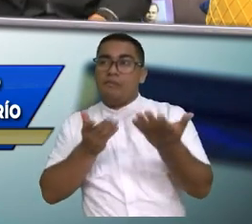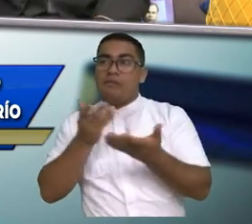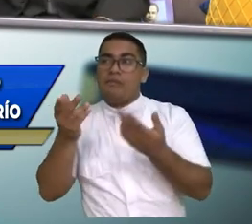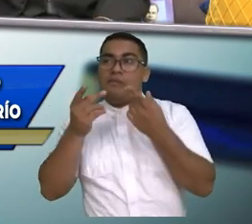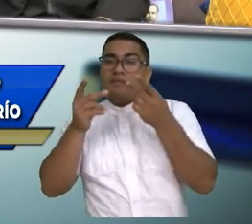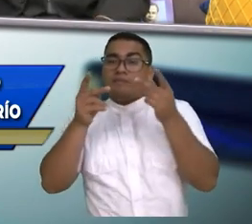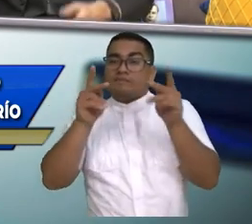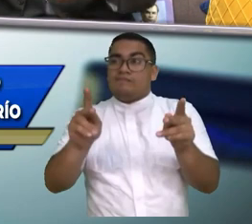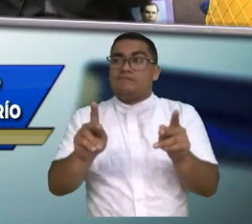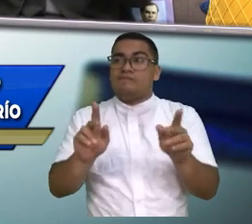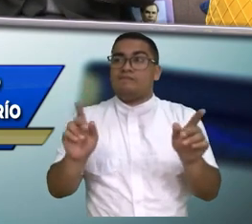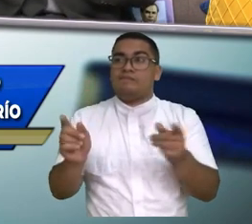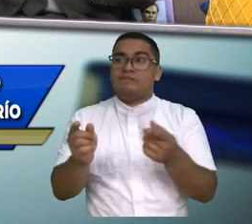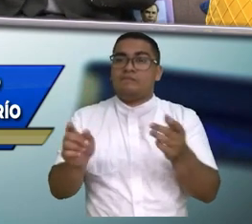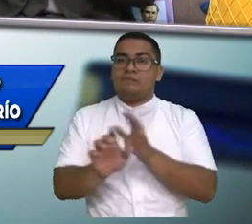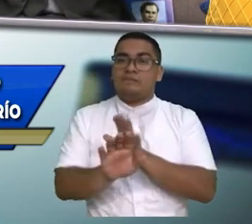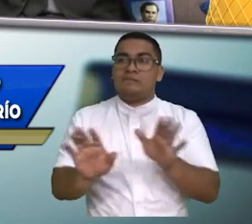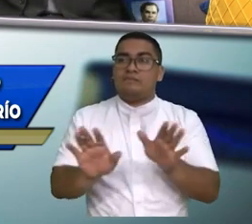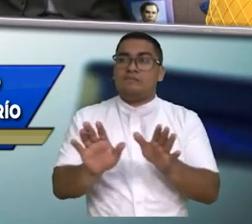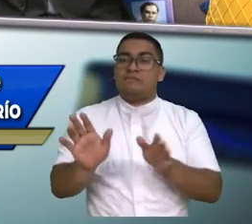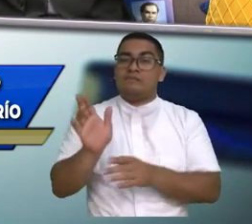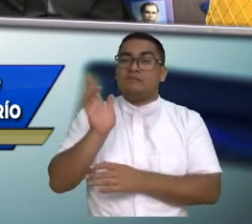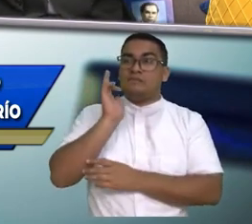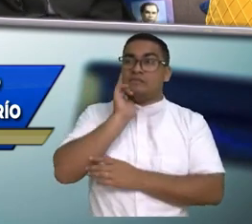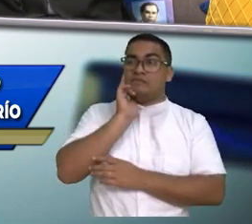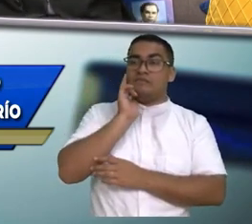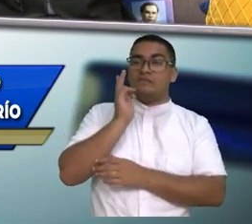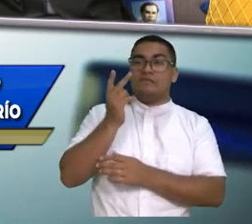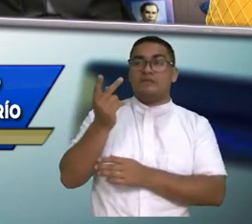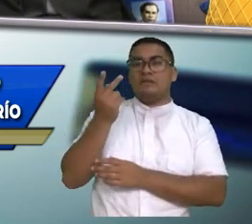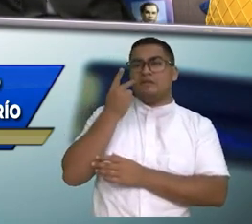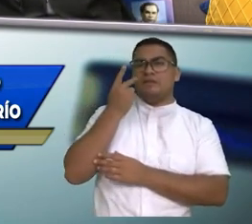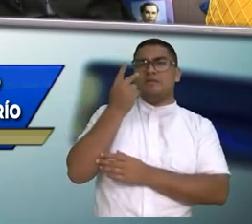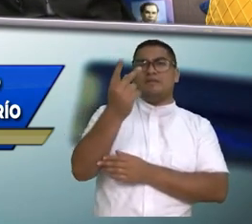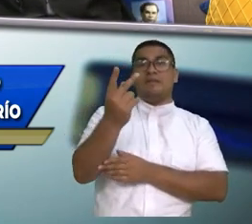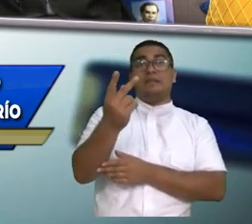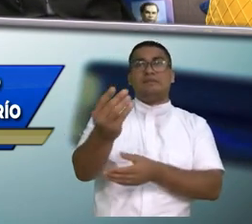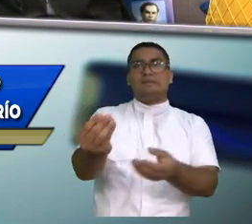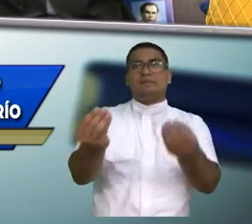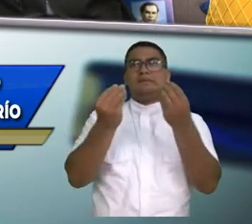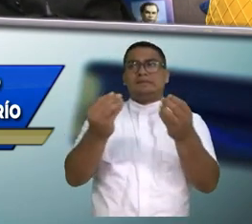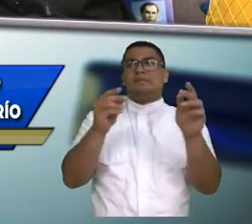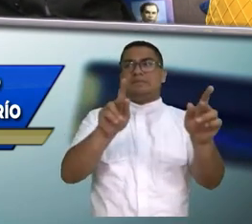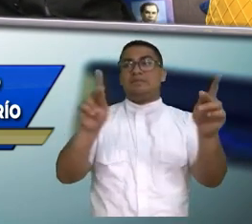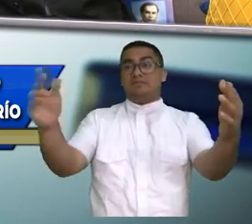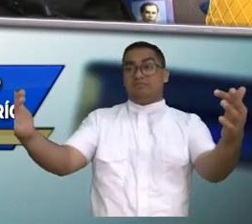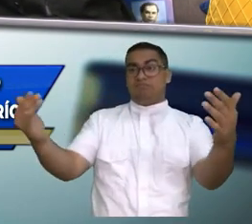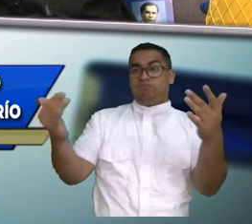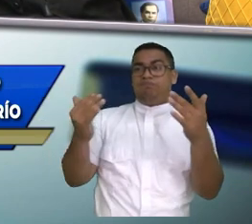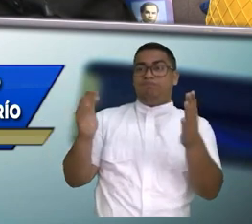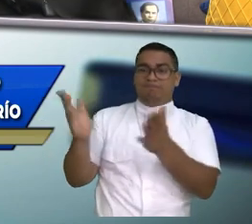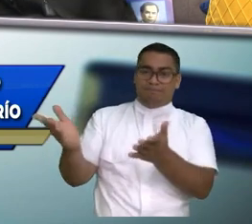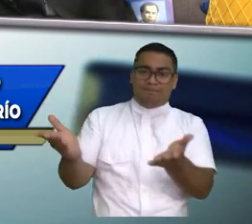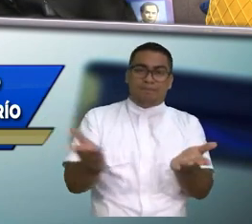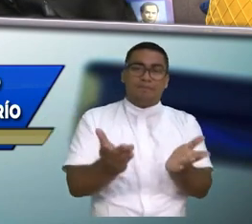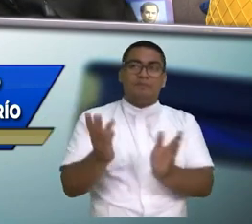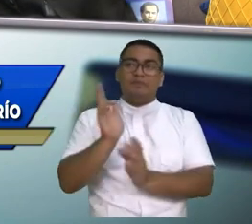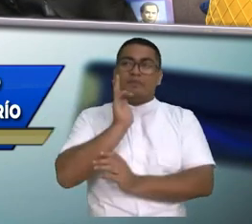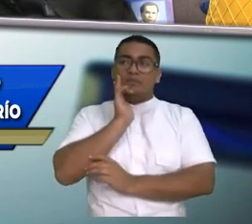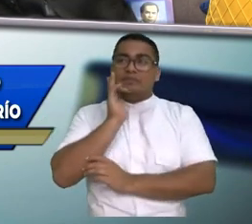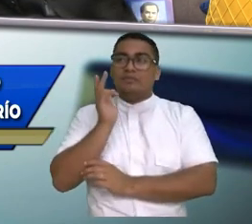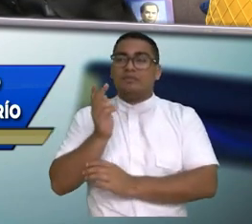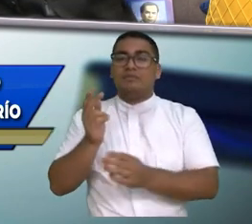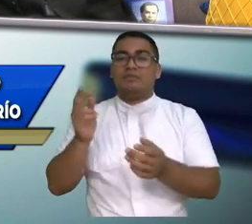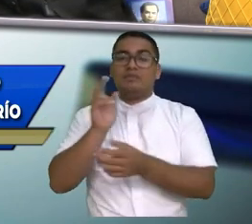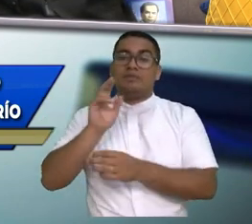terminar. Se impacta al ver a su gente, a su pueblo, con ese recibimiento apoteósico y empieza a